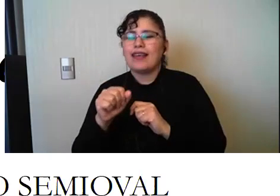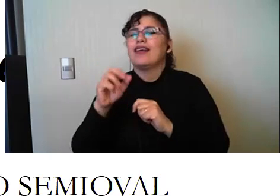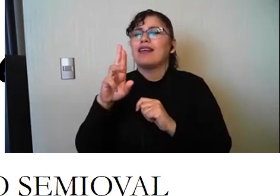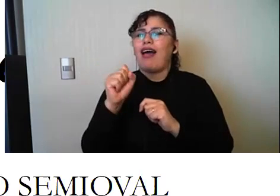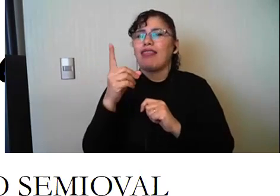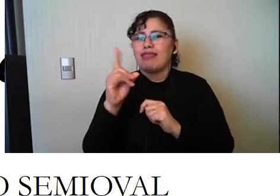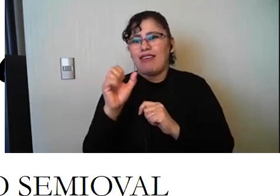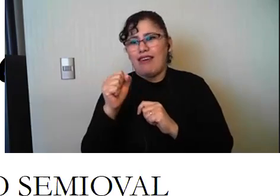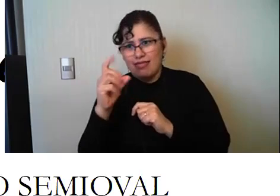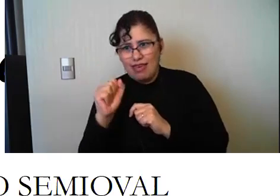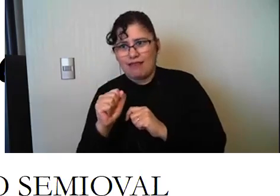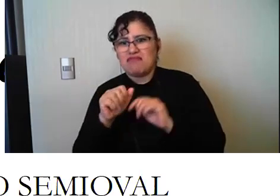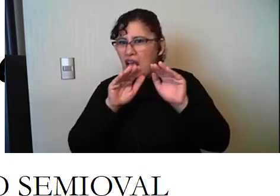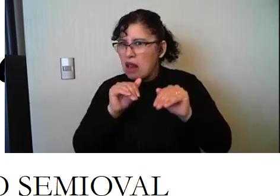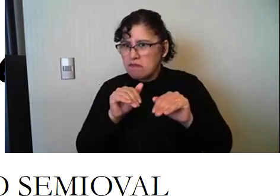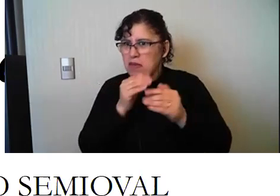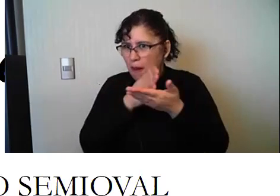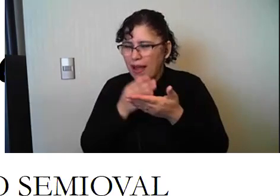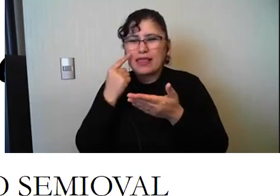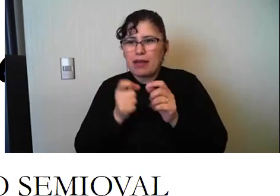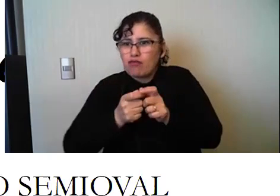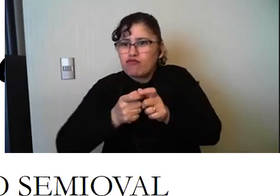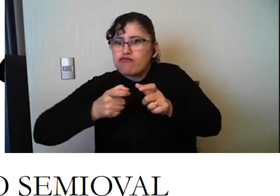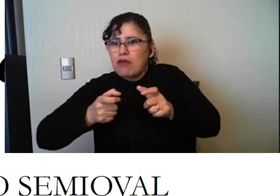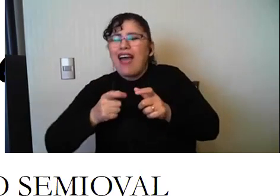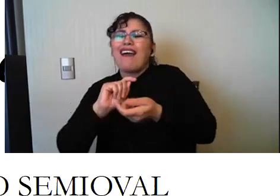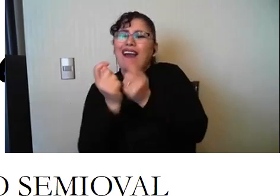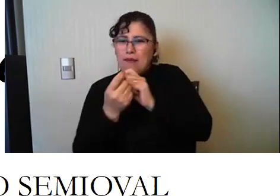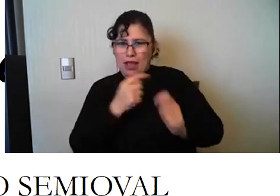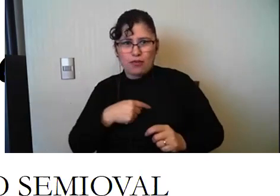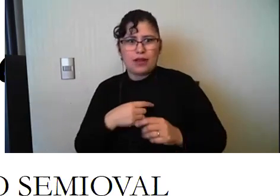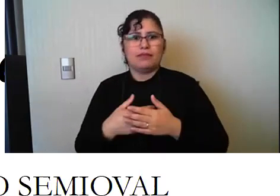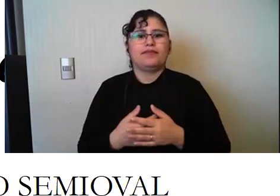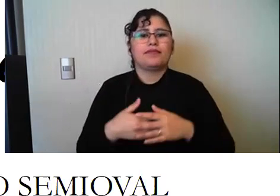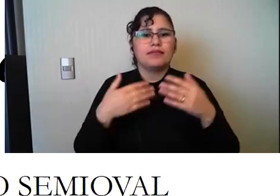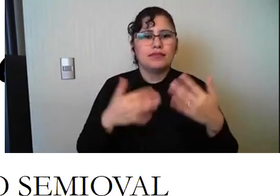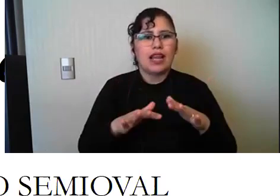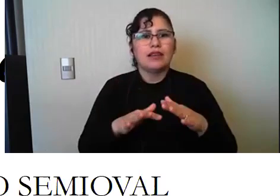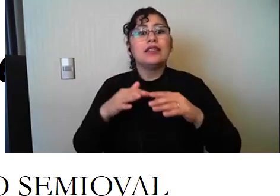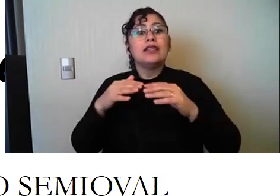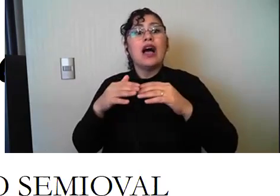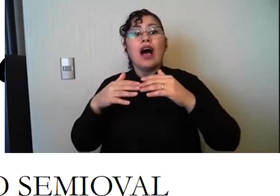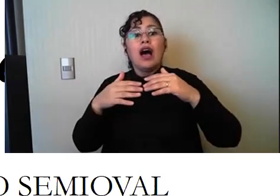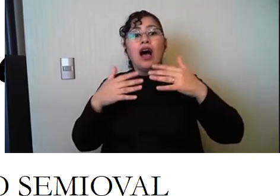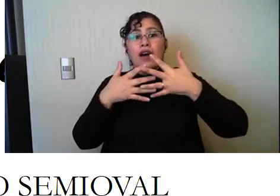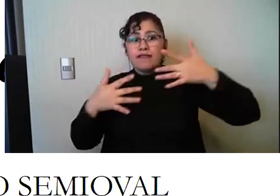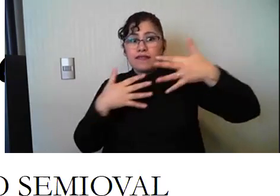interhemisféricas comunican un hemisferio con otro. Fibras de asociación comunican lóbulos de un mismo